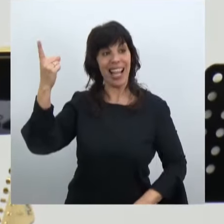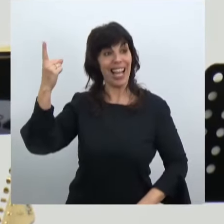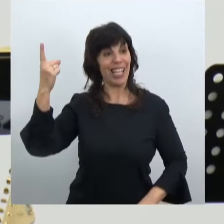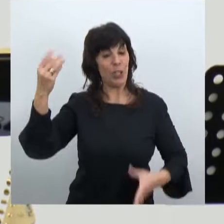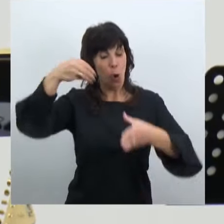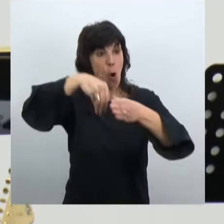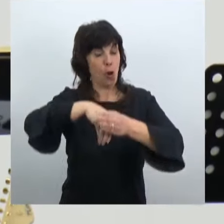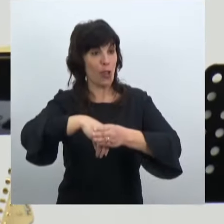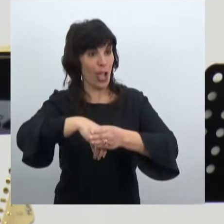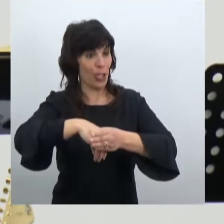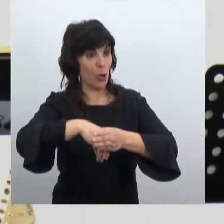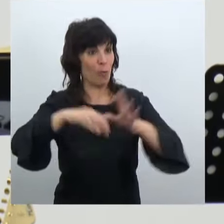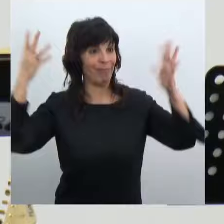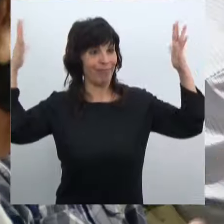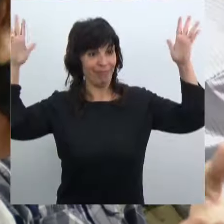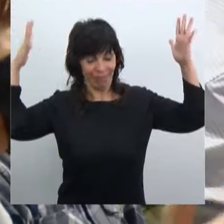di conmigo,